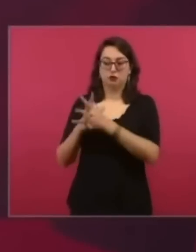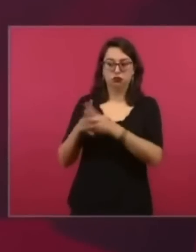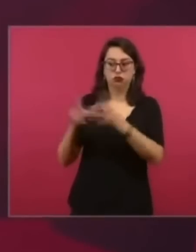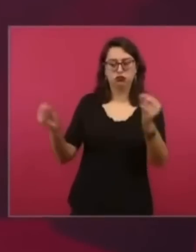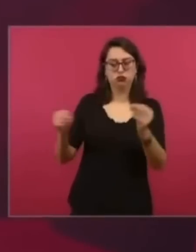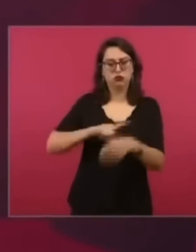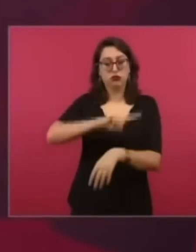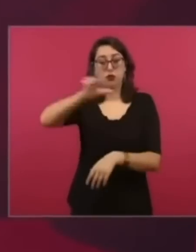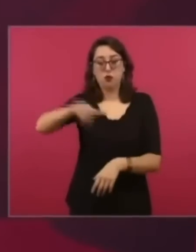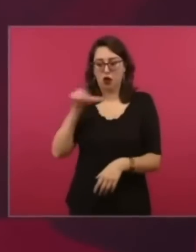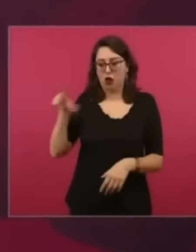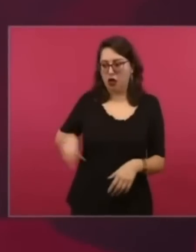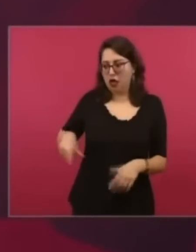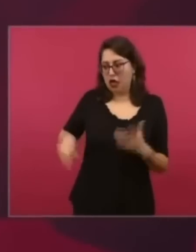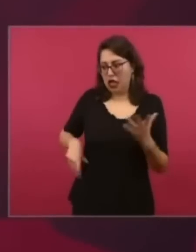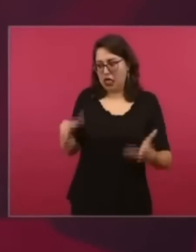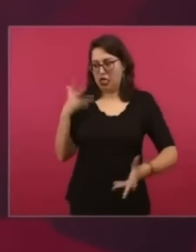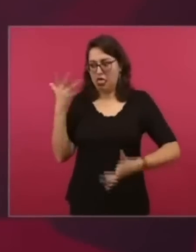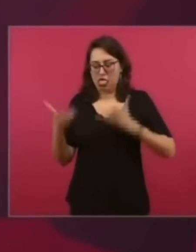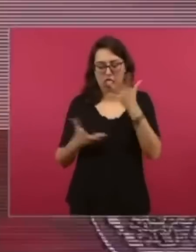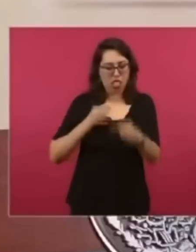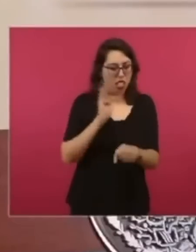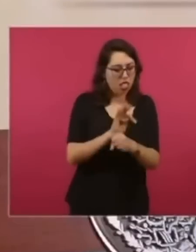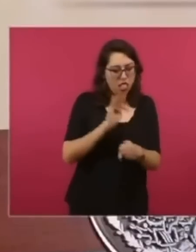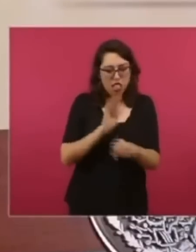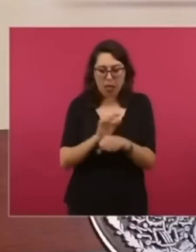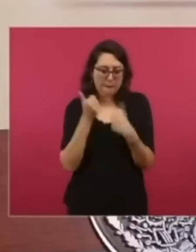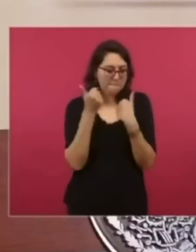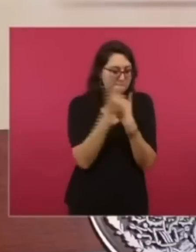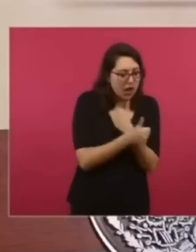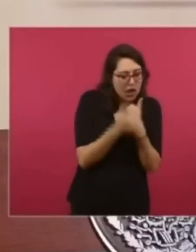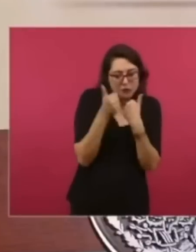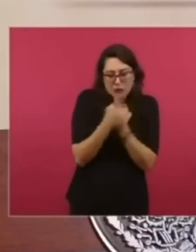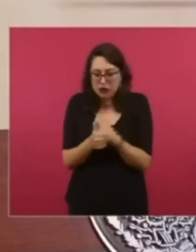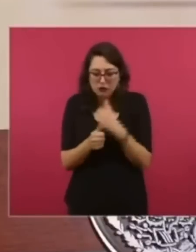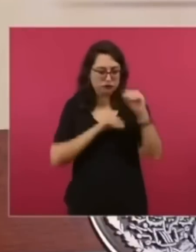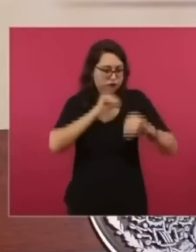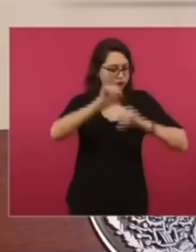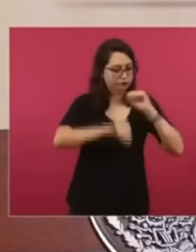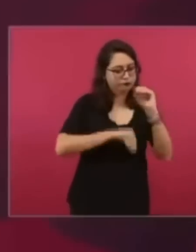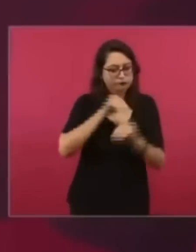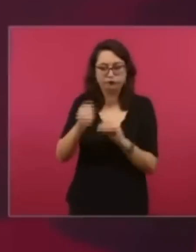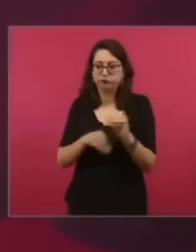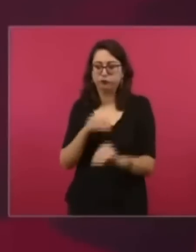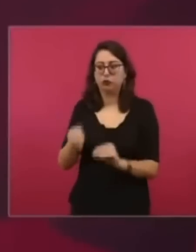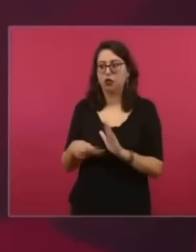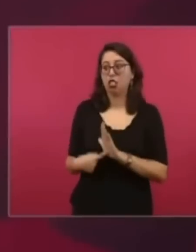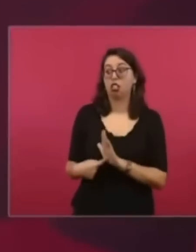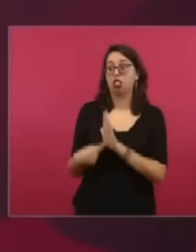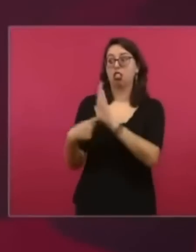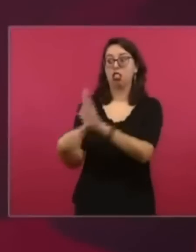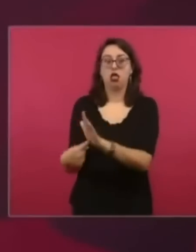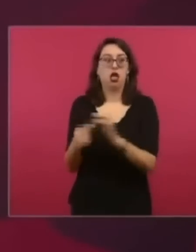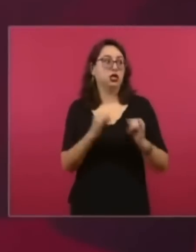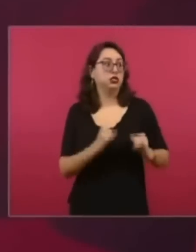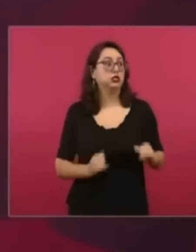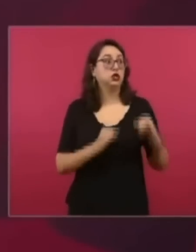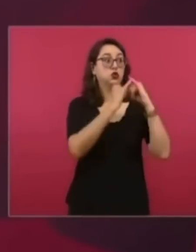estas dos instituciones pues se niegan a entregar documentos específicos para la investigación